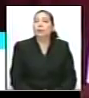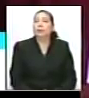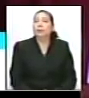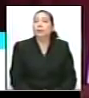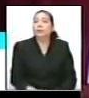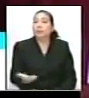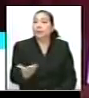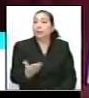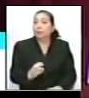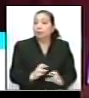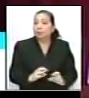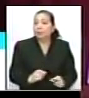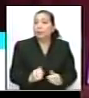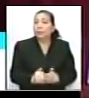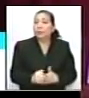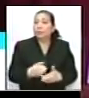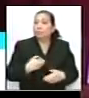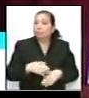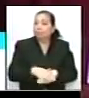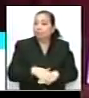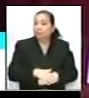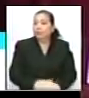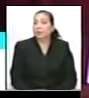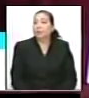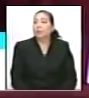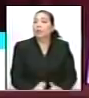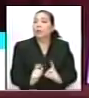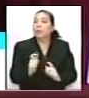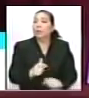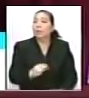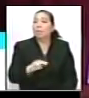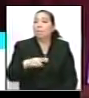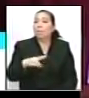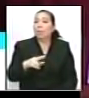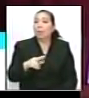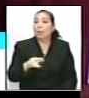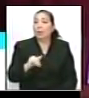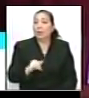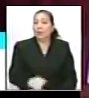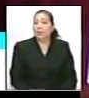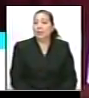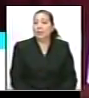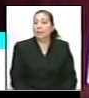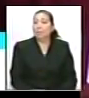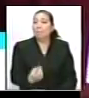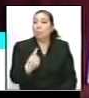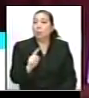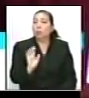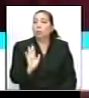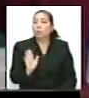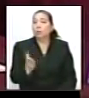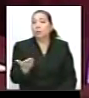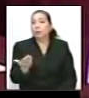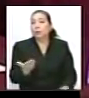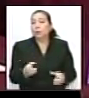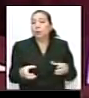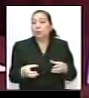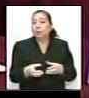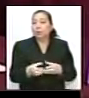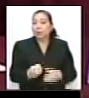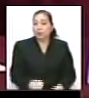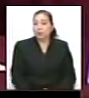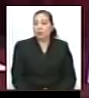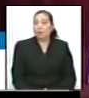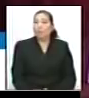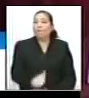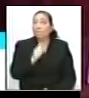levantamiento de inmunidad parlamentaria de proceso del congresista Moisés Mamani por la presunta comisión del delito